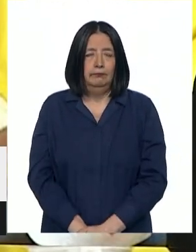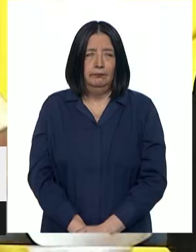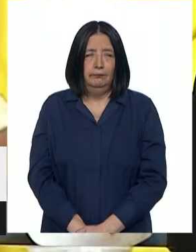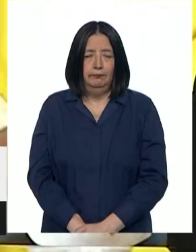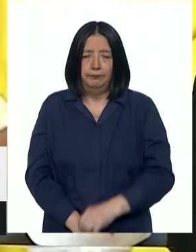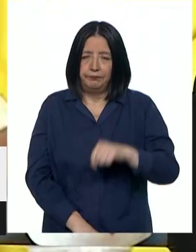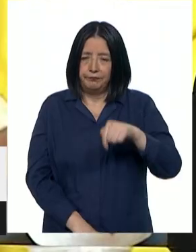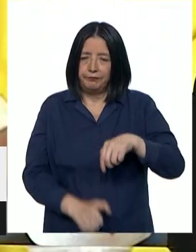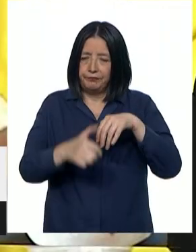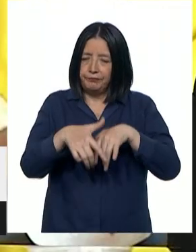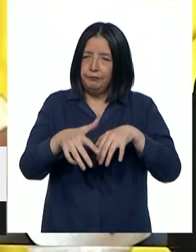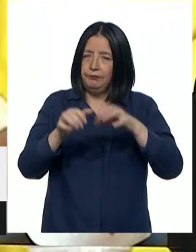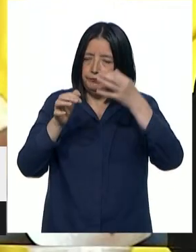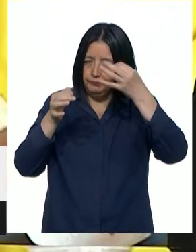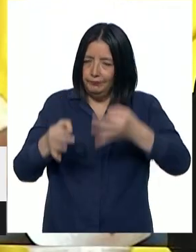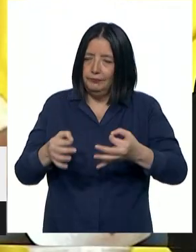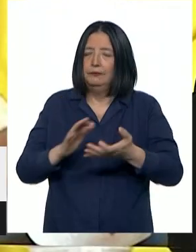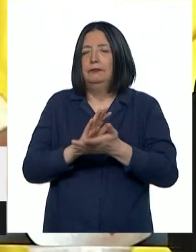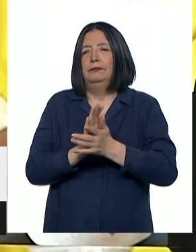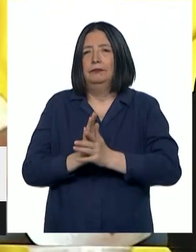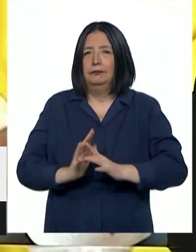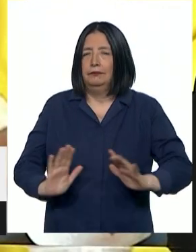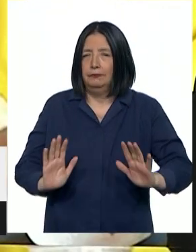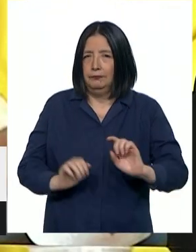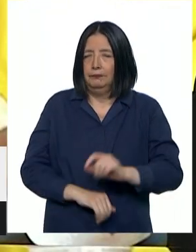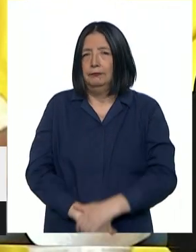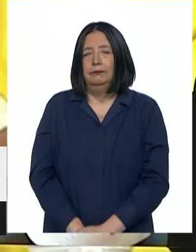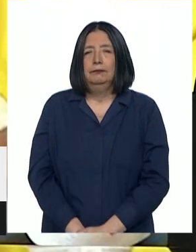que estas sean pacíficas,